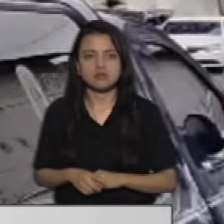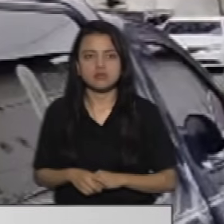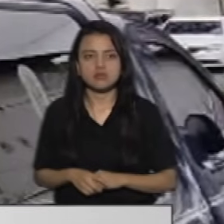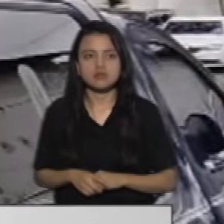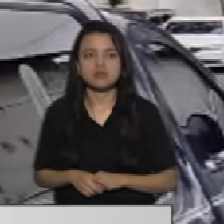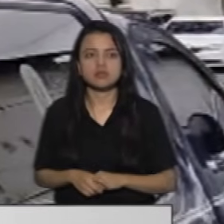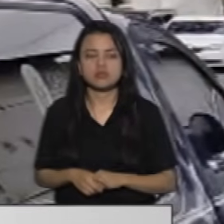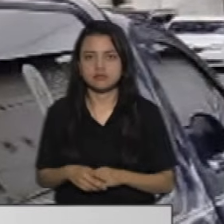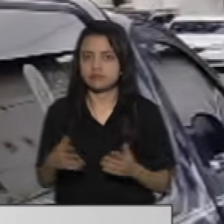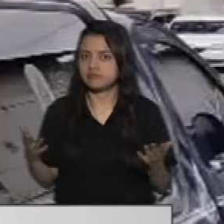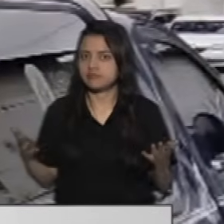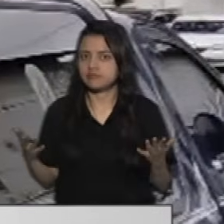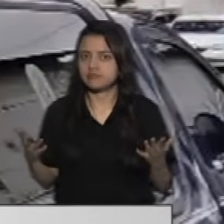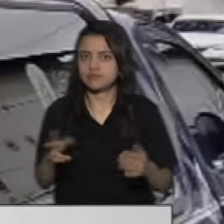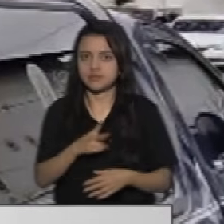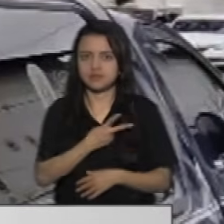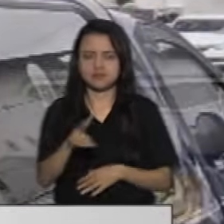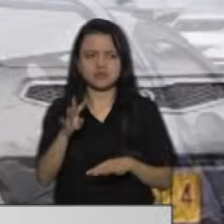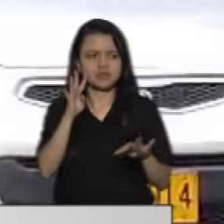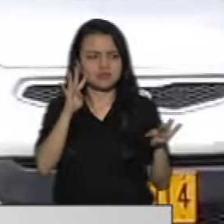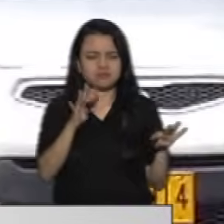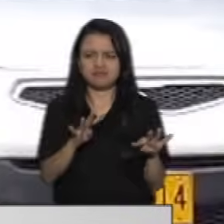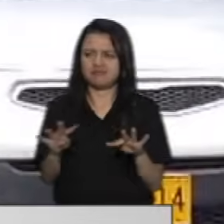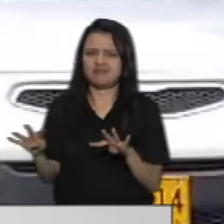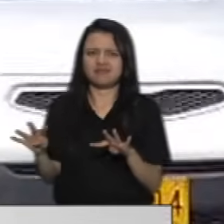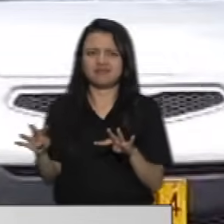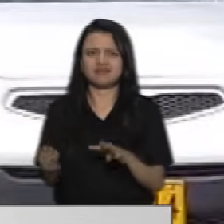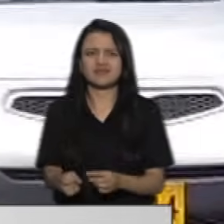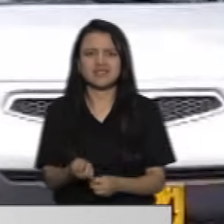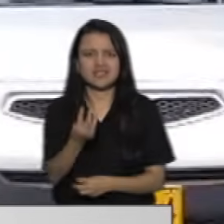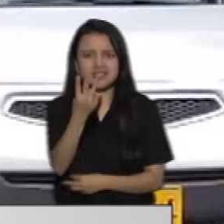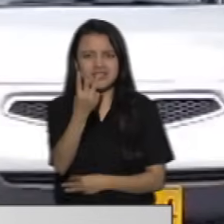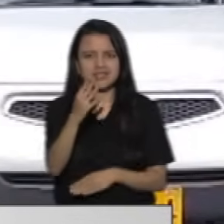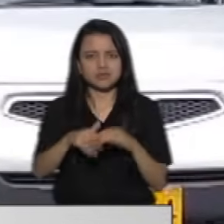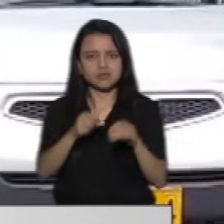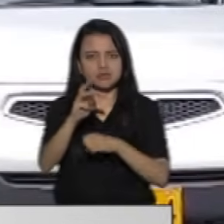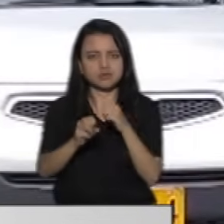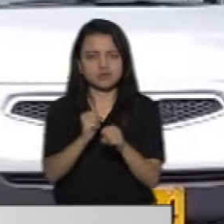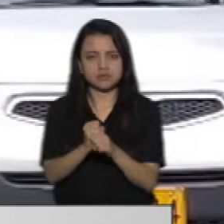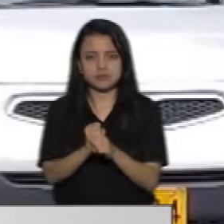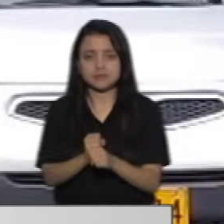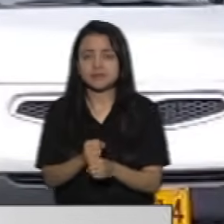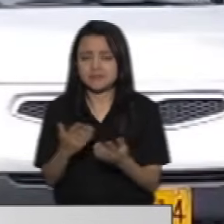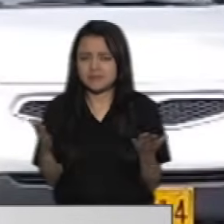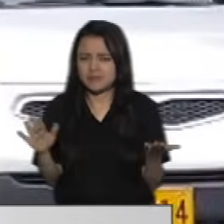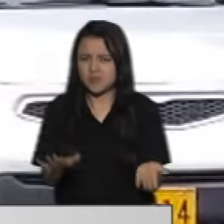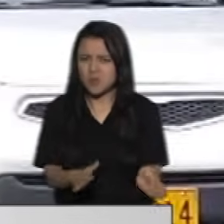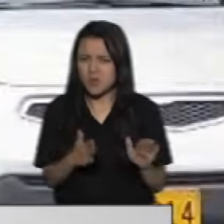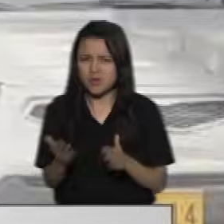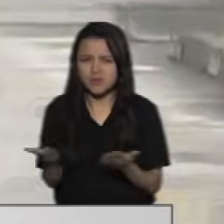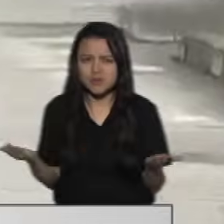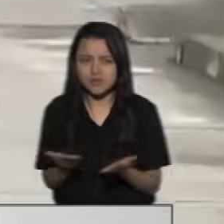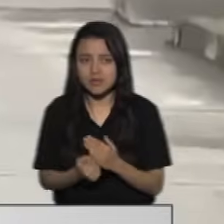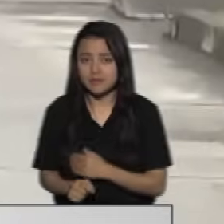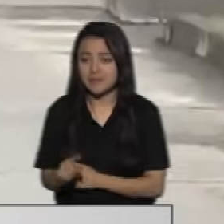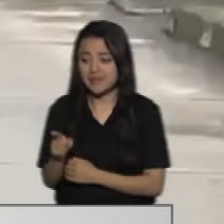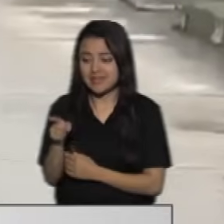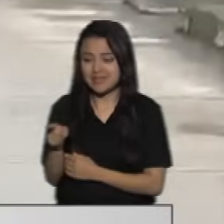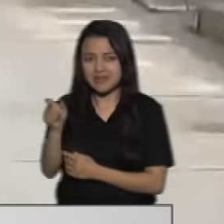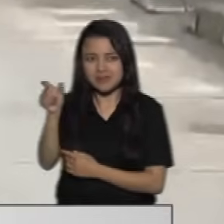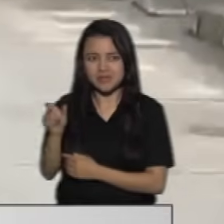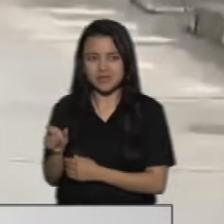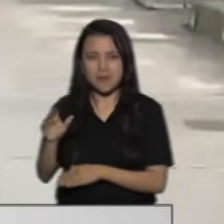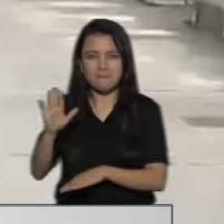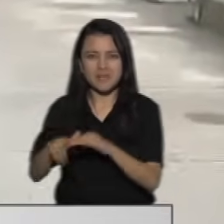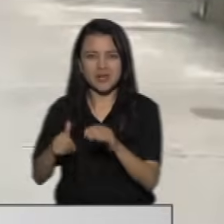horas, el Valle del Cauca ha permanecido perplejo ante el asesinato de tres menores de edad. El primero de los casos tuvo lugar en Santiago de Cali, donde la víctima